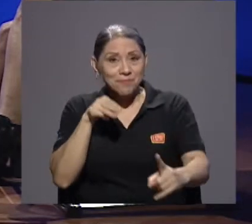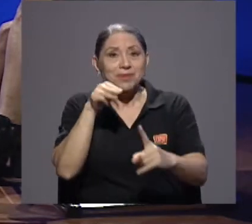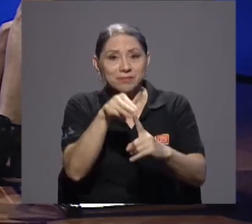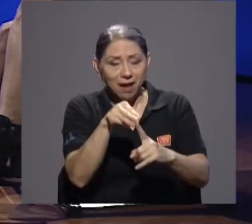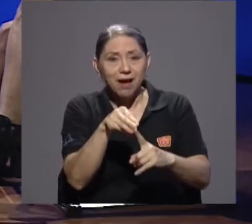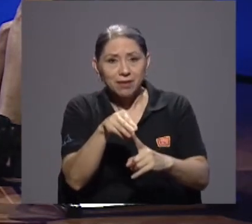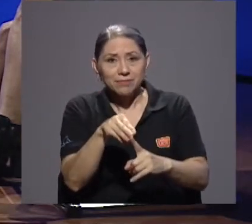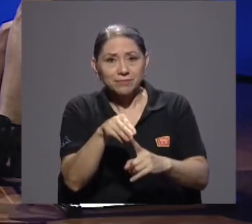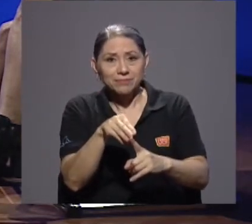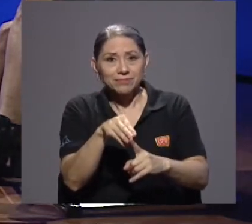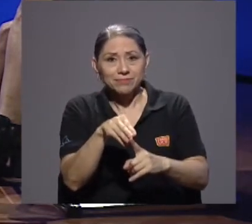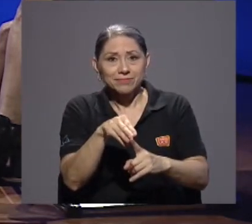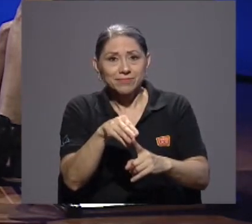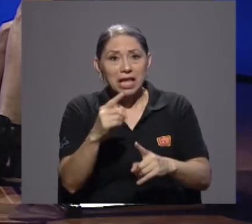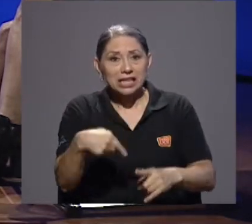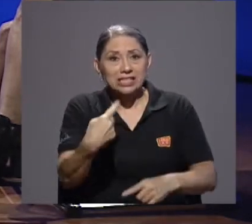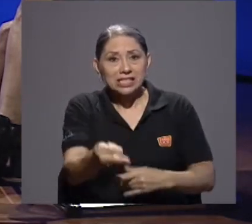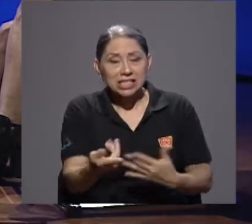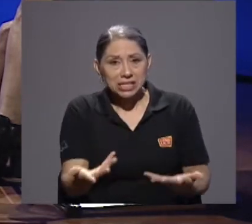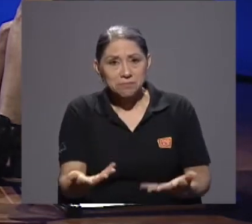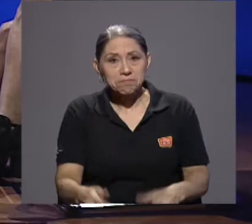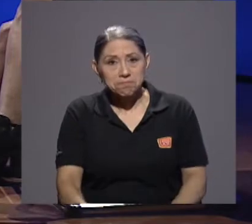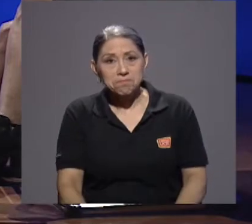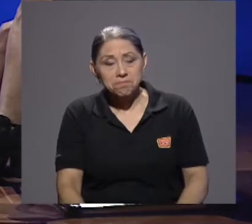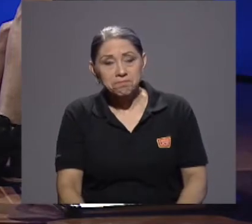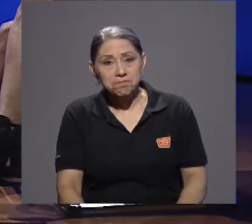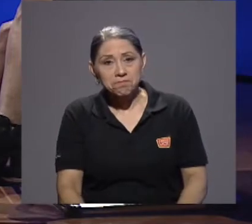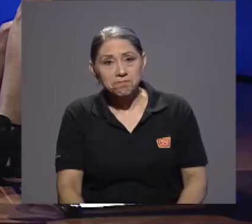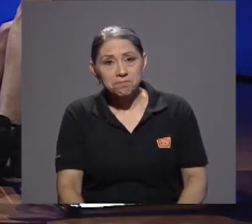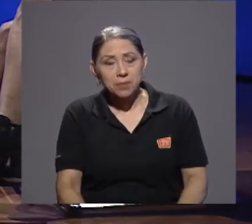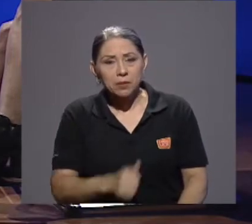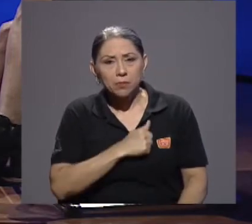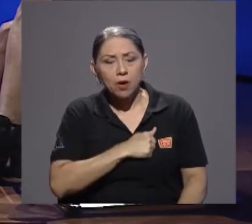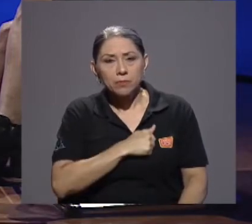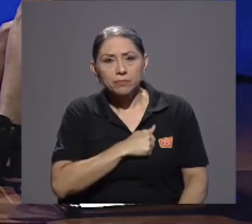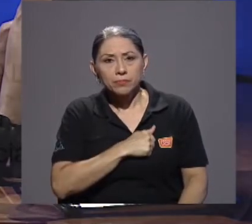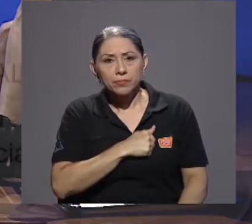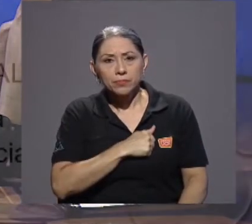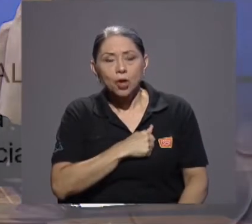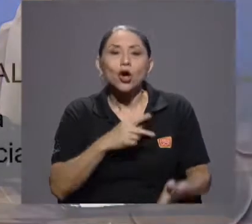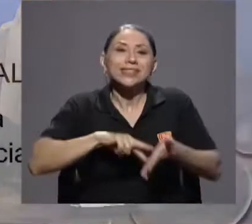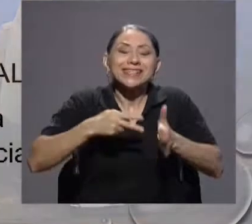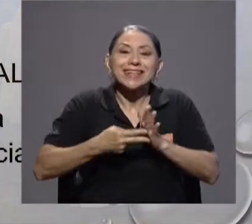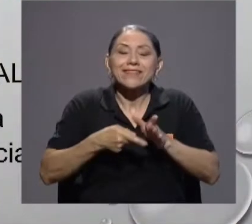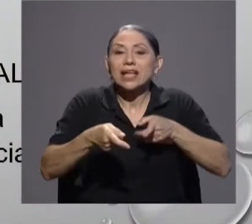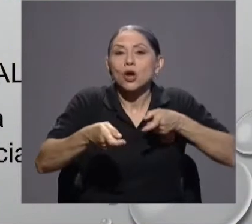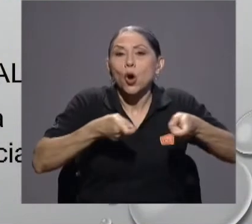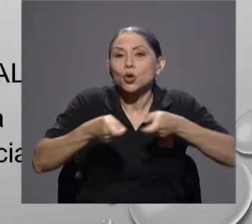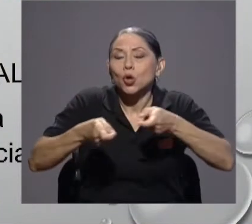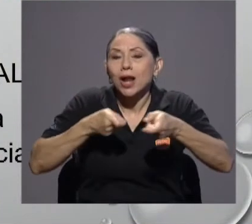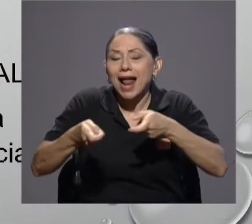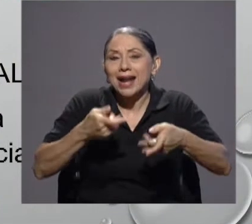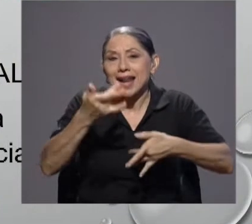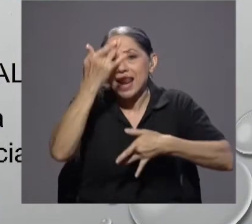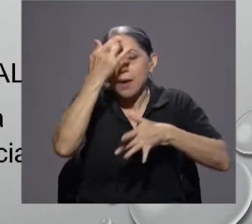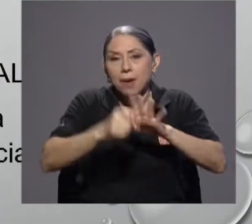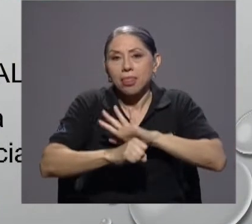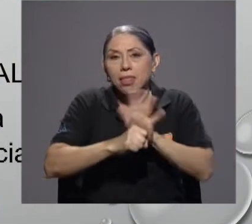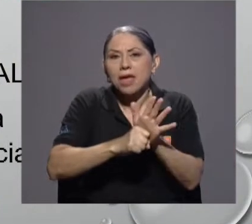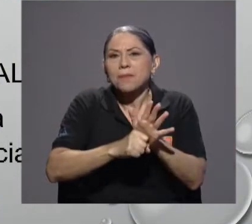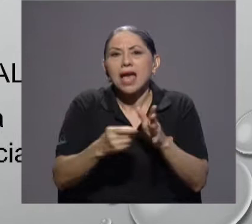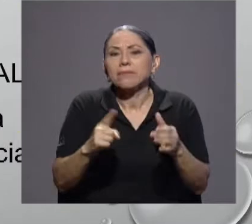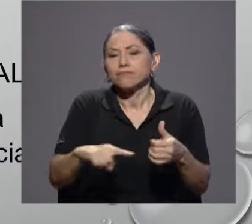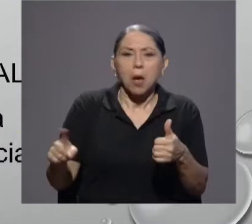que sigue. Perdón. O sea, controlar la pandemia a nivel razonable debe ser